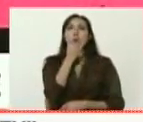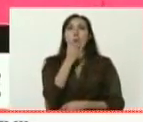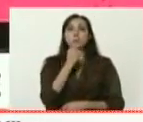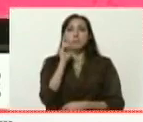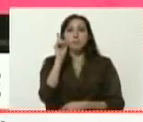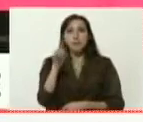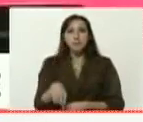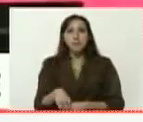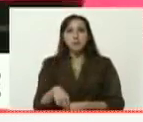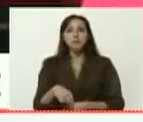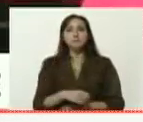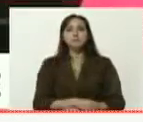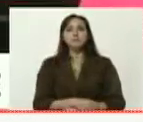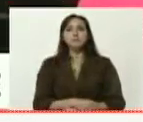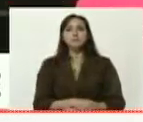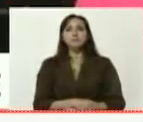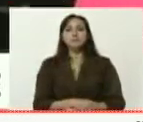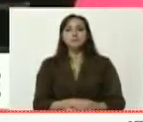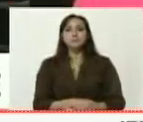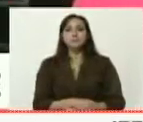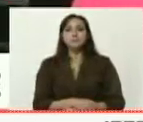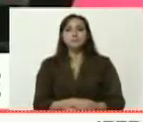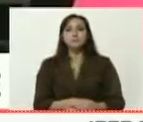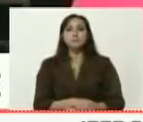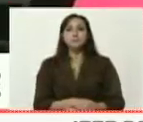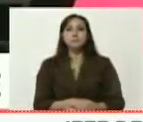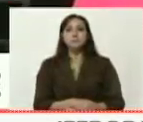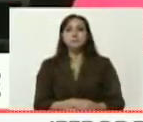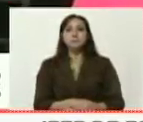es que intentaron sellar,